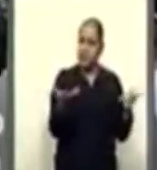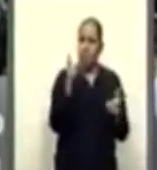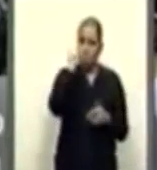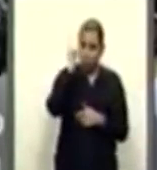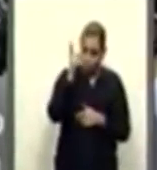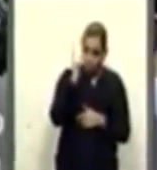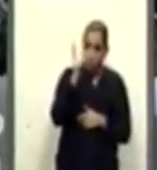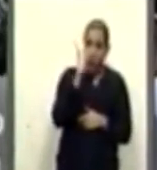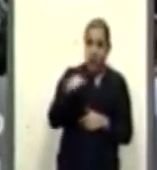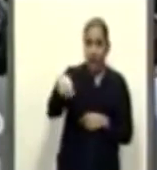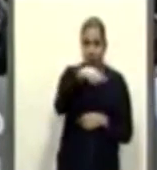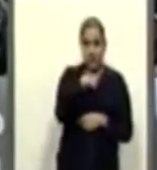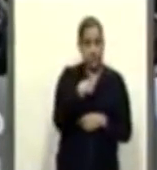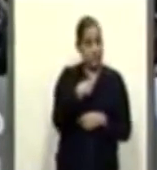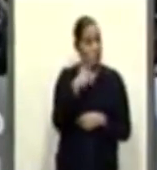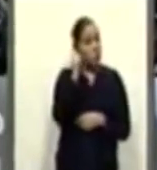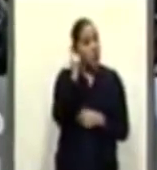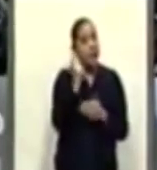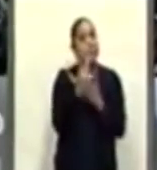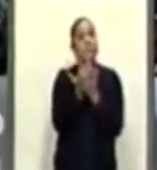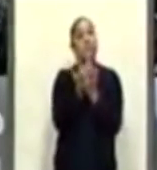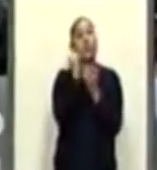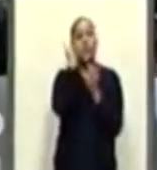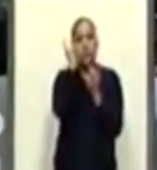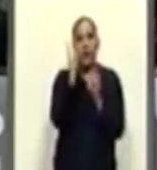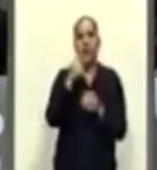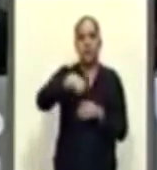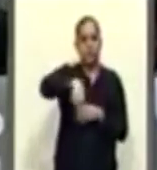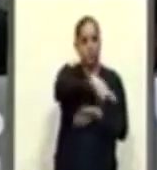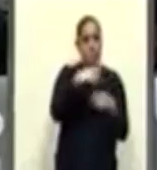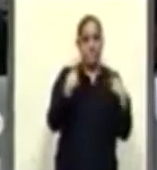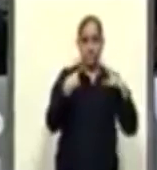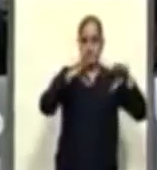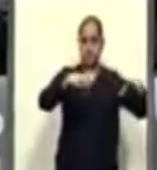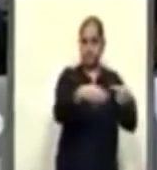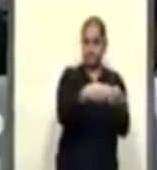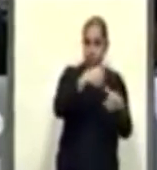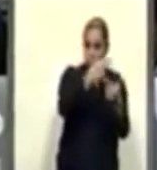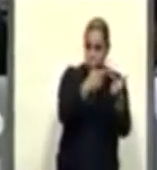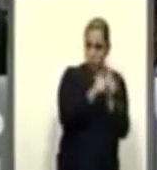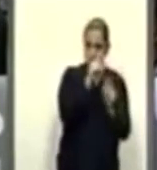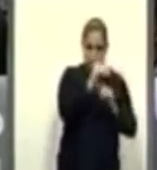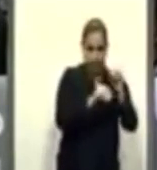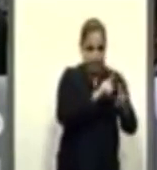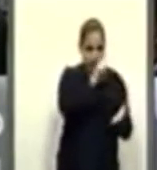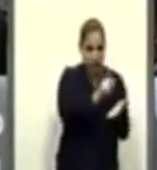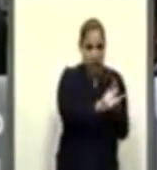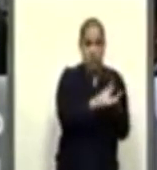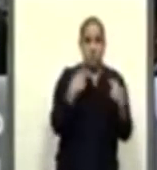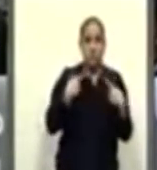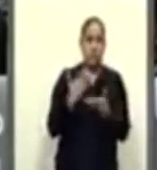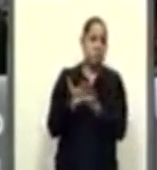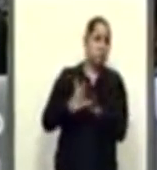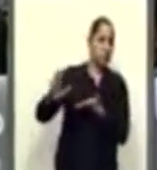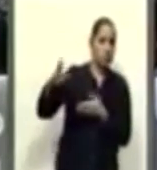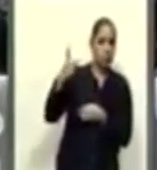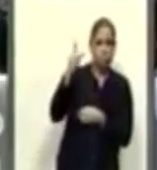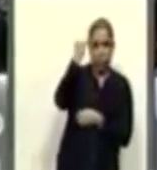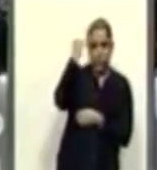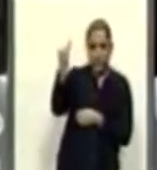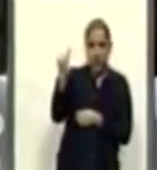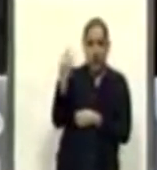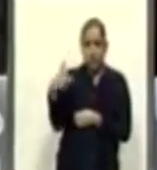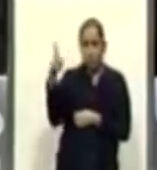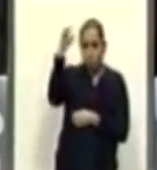de la Asamblea Constituyente tome en cuenta la opinión de los capitalinos, tome en cuenta la opinión de